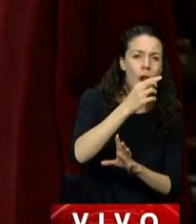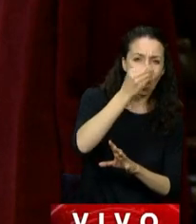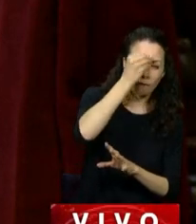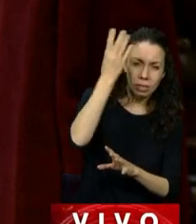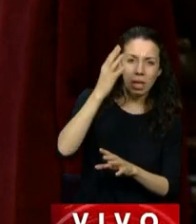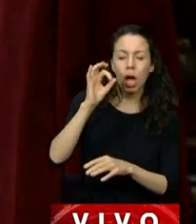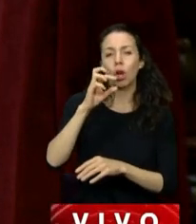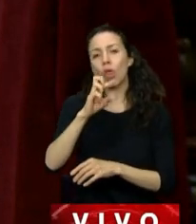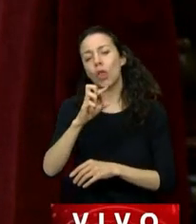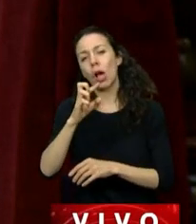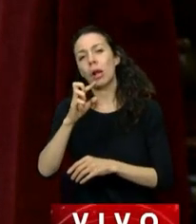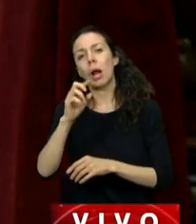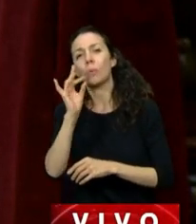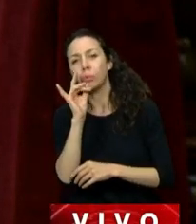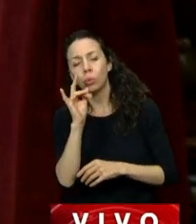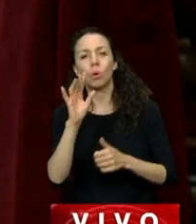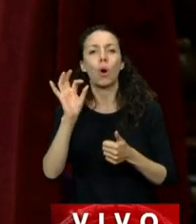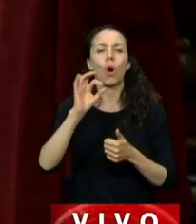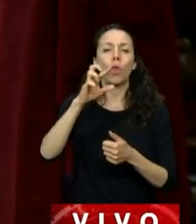blue, del dólar MEP, del dólar